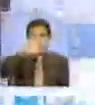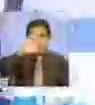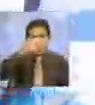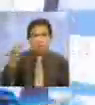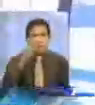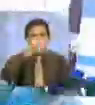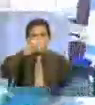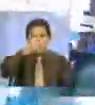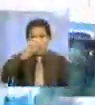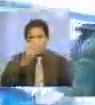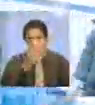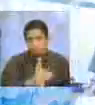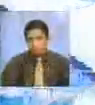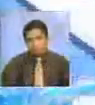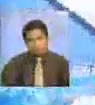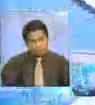entrevistar.